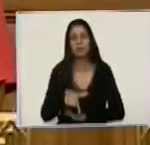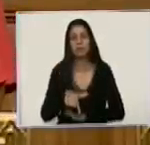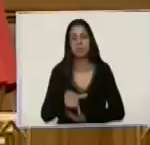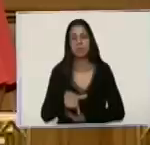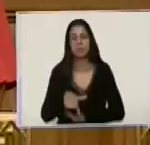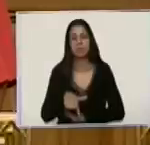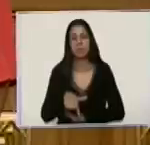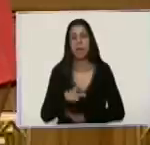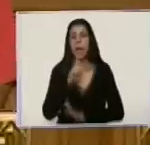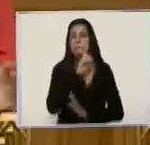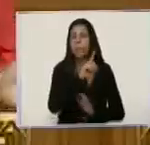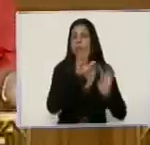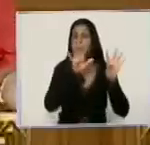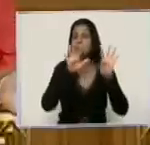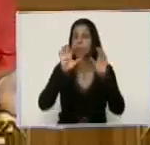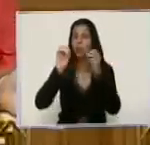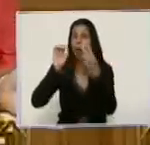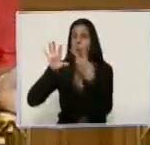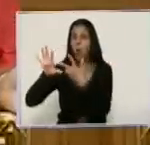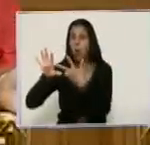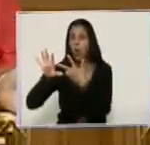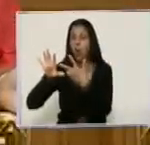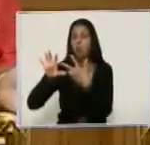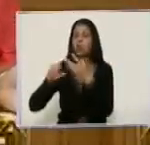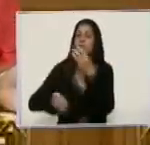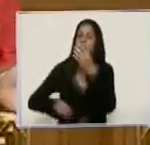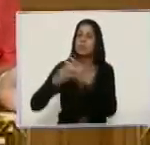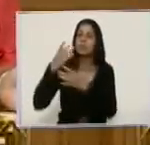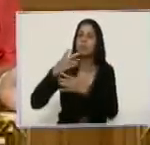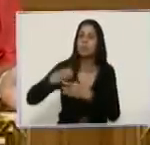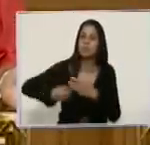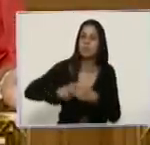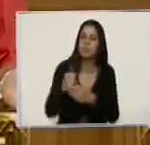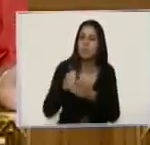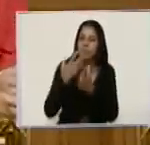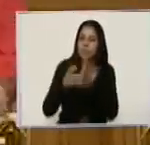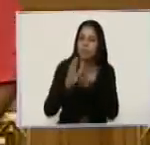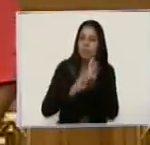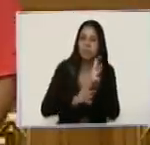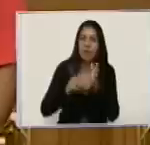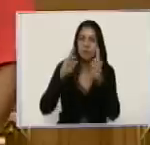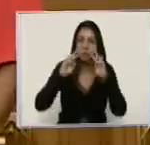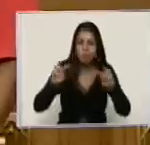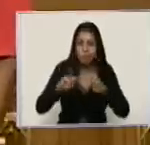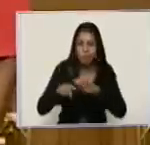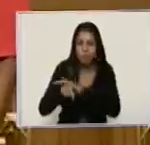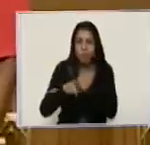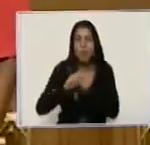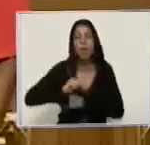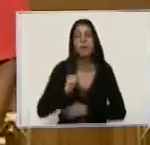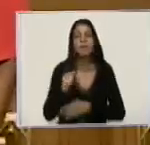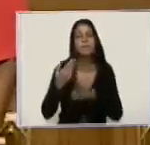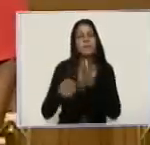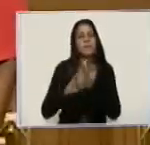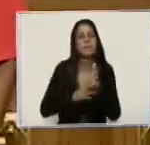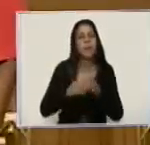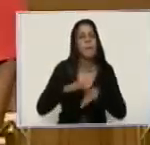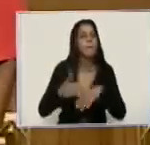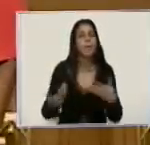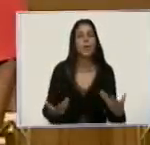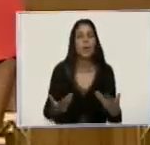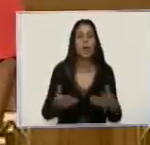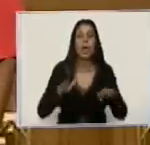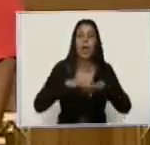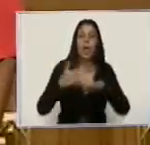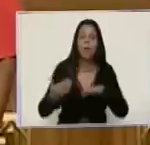es que en 1908 se crean los servicios de inteligencia británicos. ¿Por qué? Fíjate, se crean porque descubren petróleo